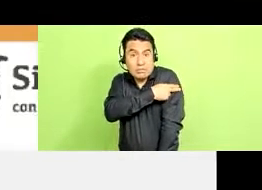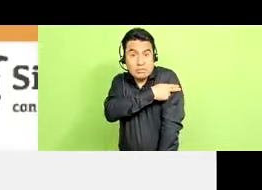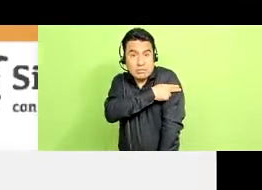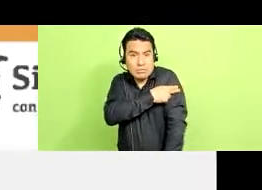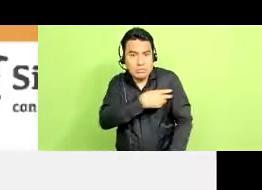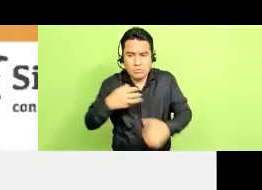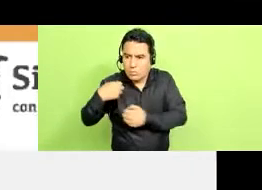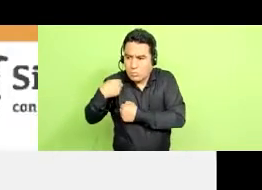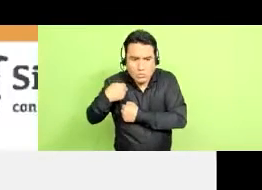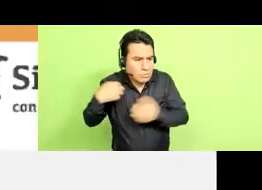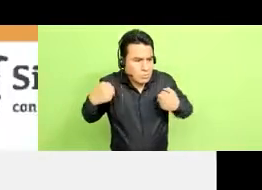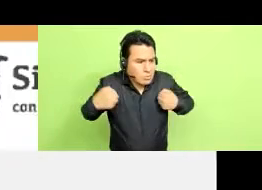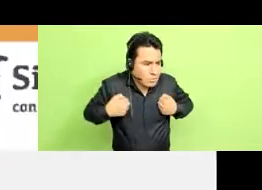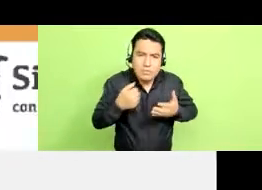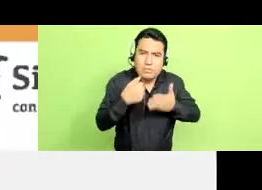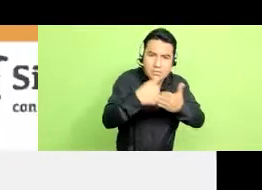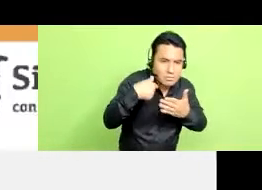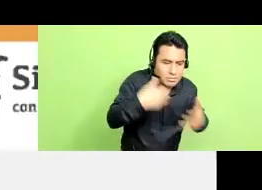estas personas